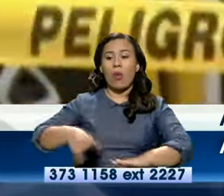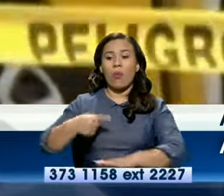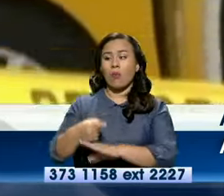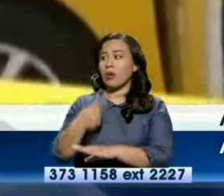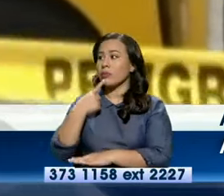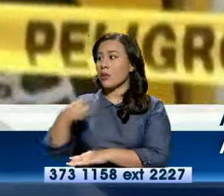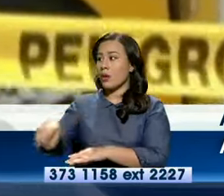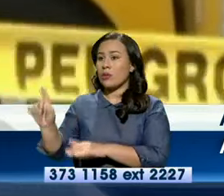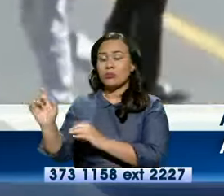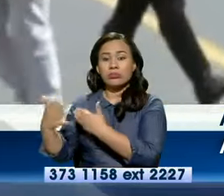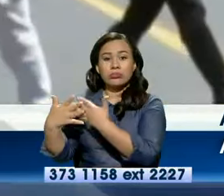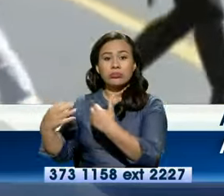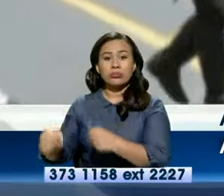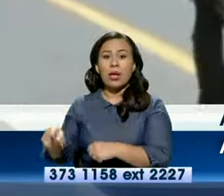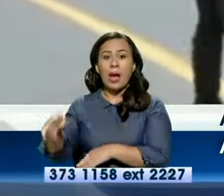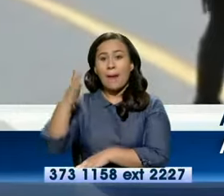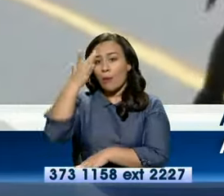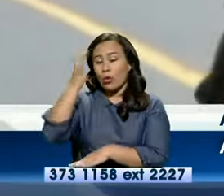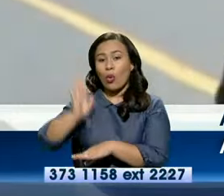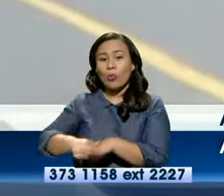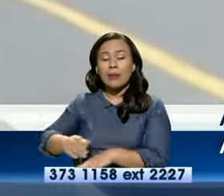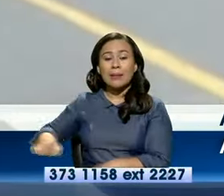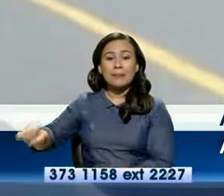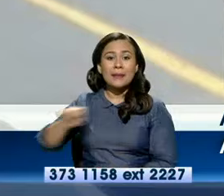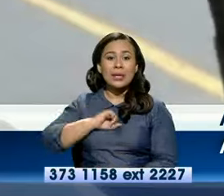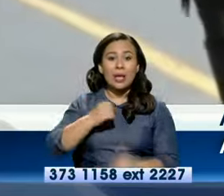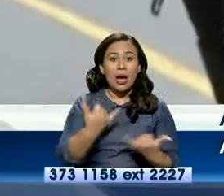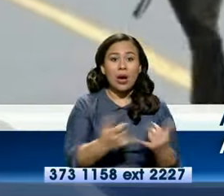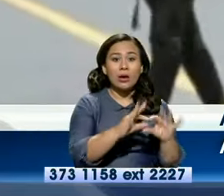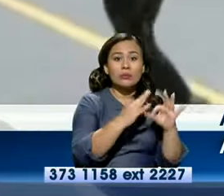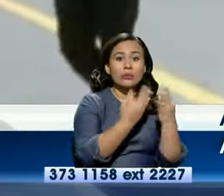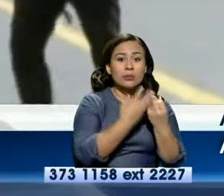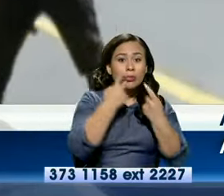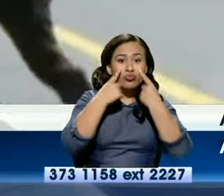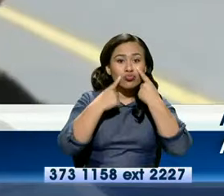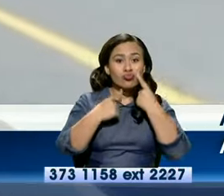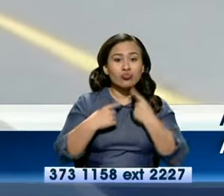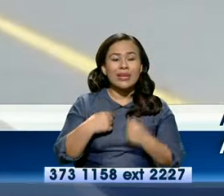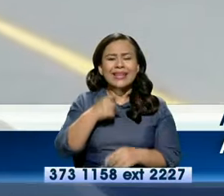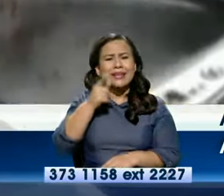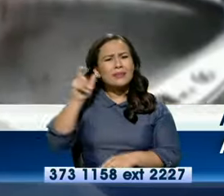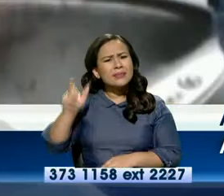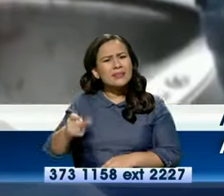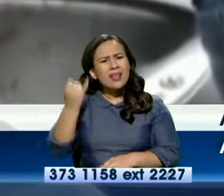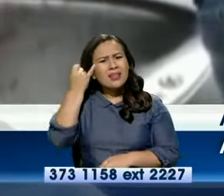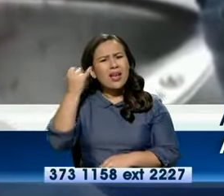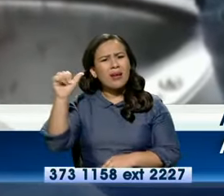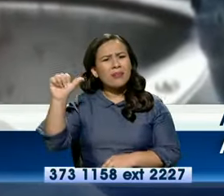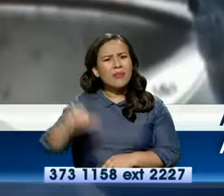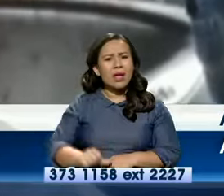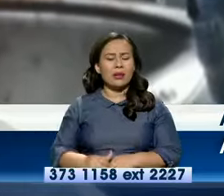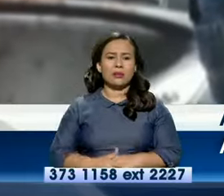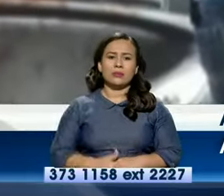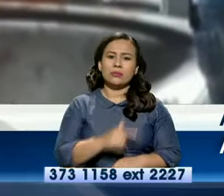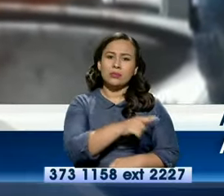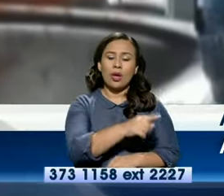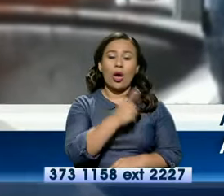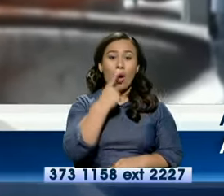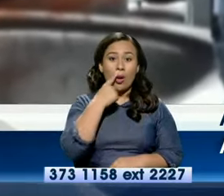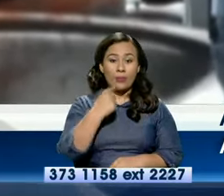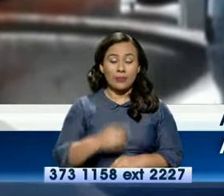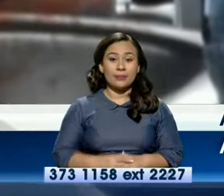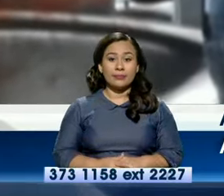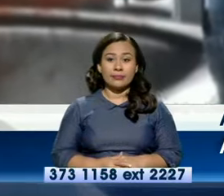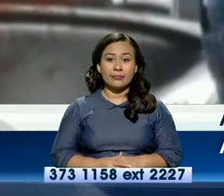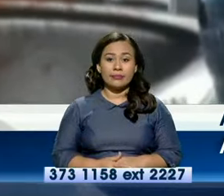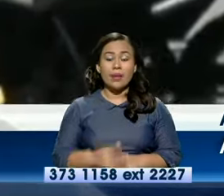el presunto delito de asesinato. Una familia destrozada por el accionar de manos criminales, el único error, entre comillas,